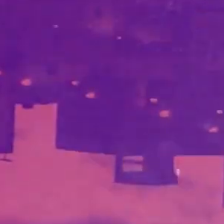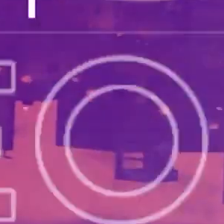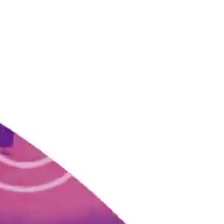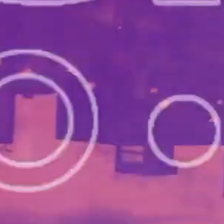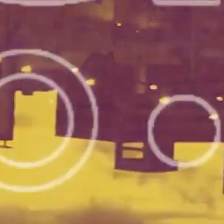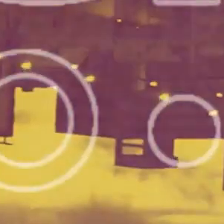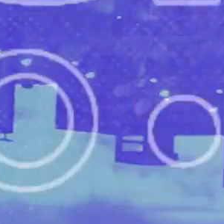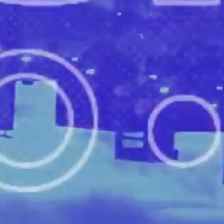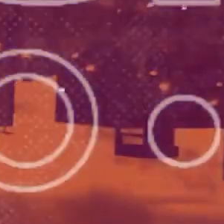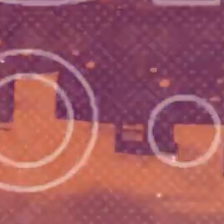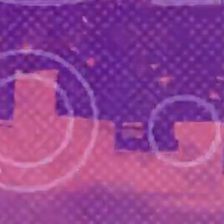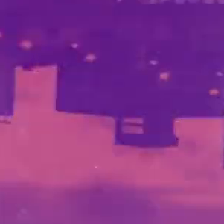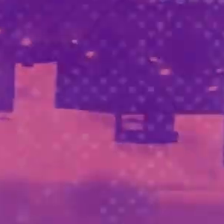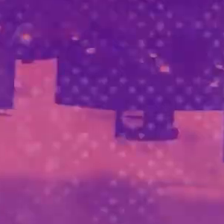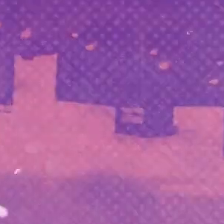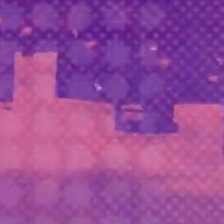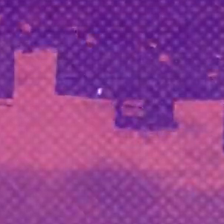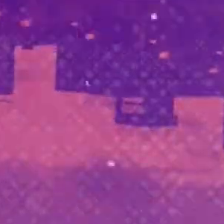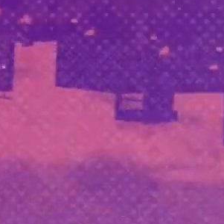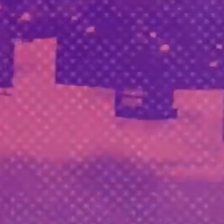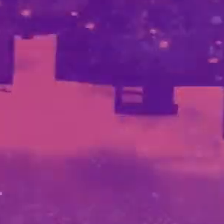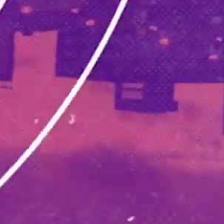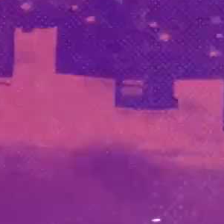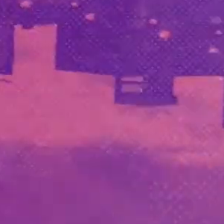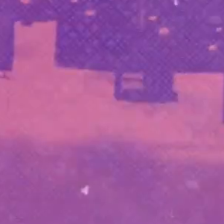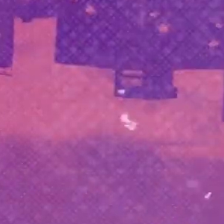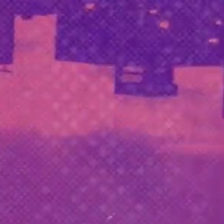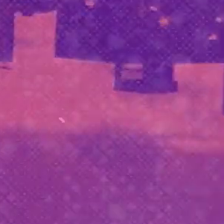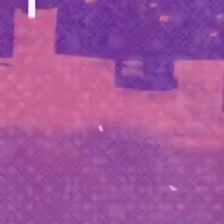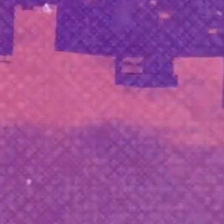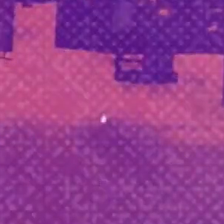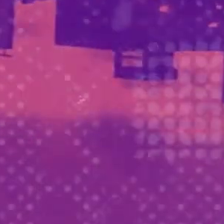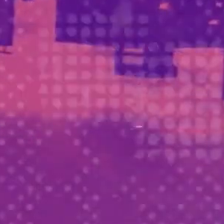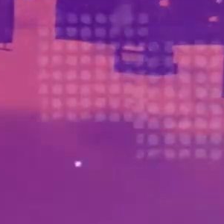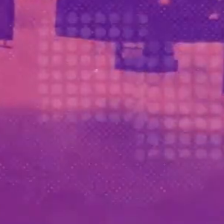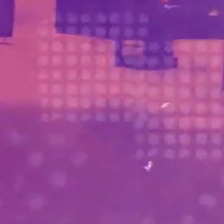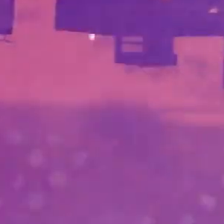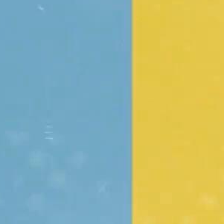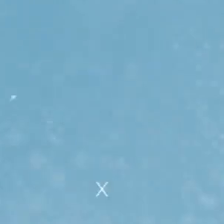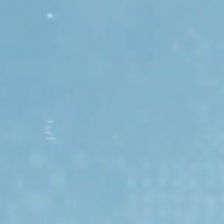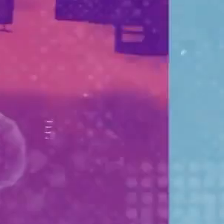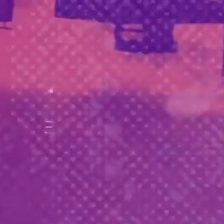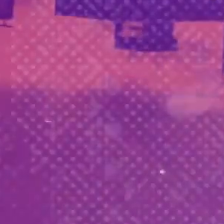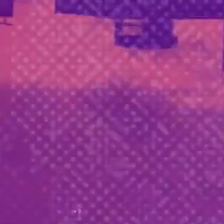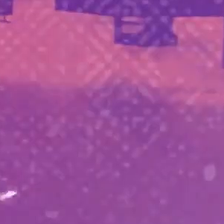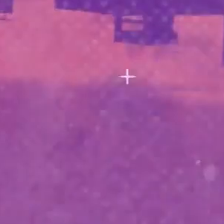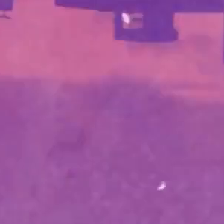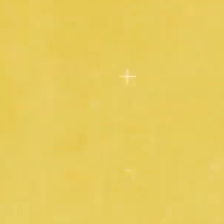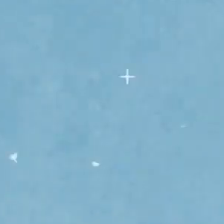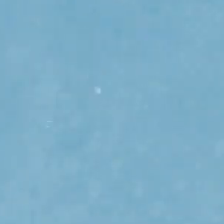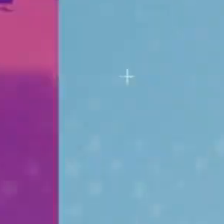It's coming on. I ain't happy. I'm feeling glad I got sunshine in a bag.